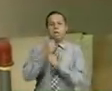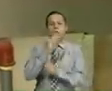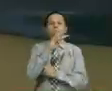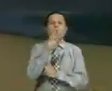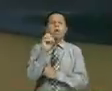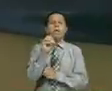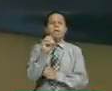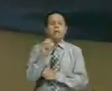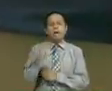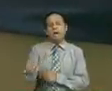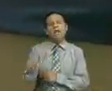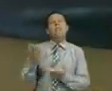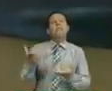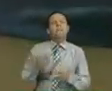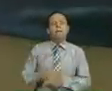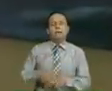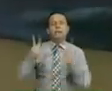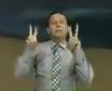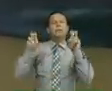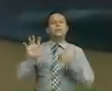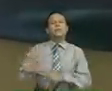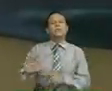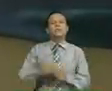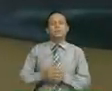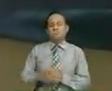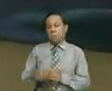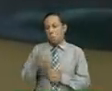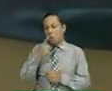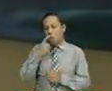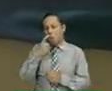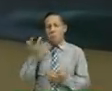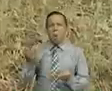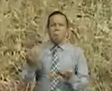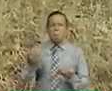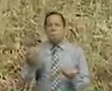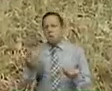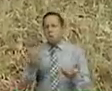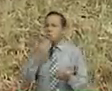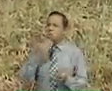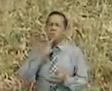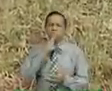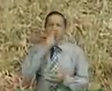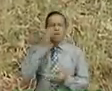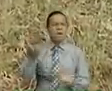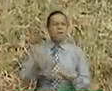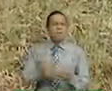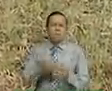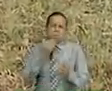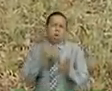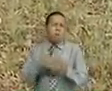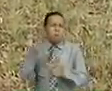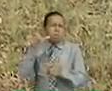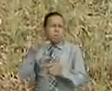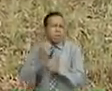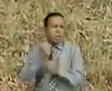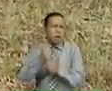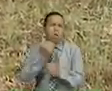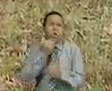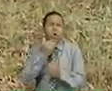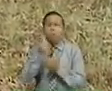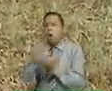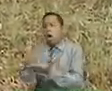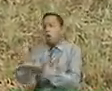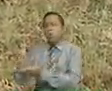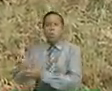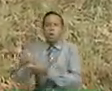se dice, un obrero, digamos. Llegaba a un carro, bajaba así las cosas, él se ganaba su vida así, agachando el